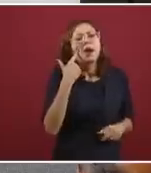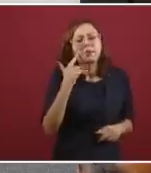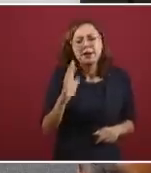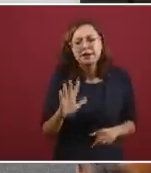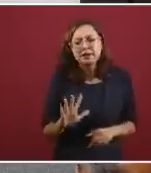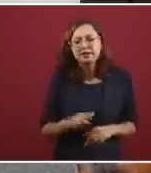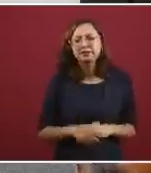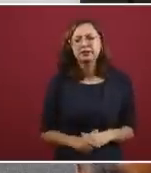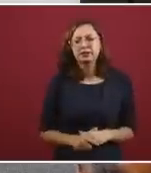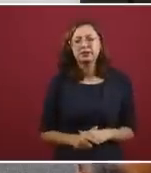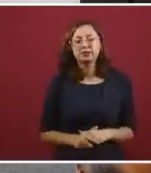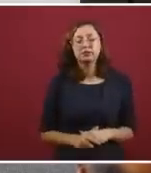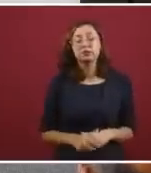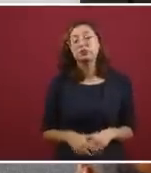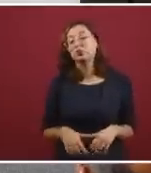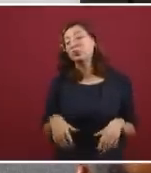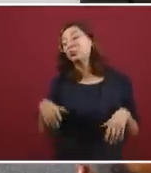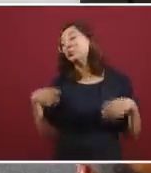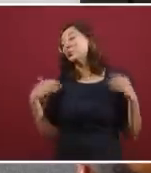y se encontraron